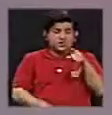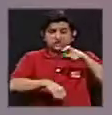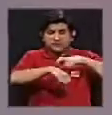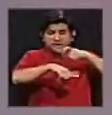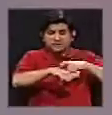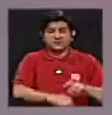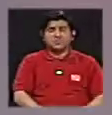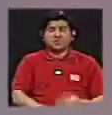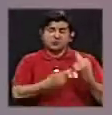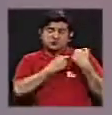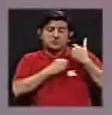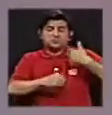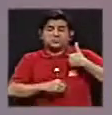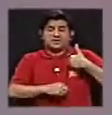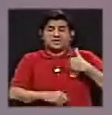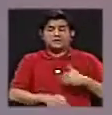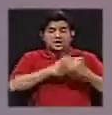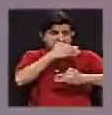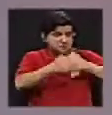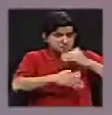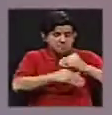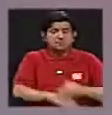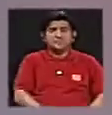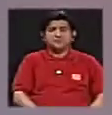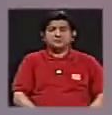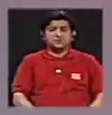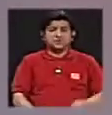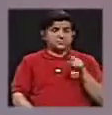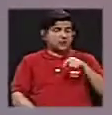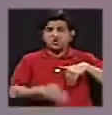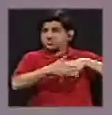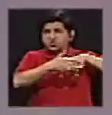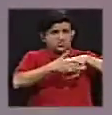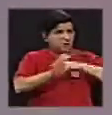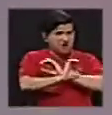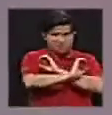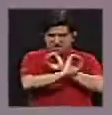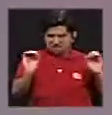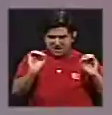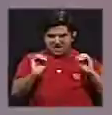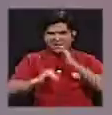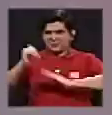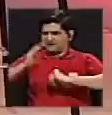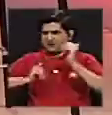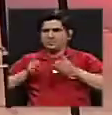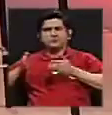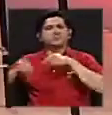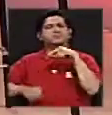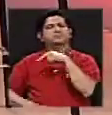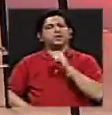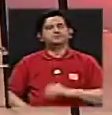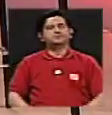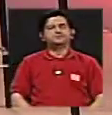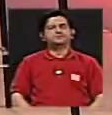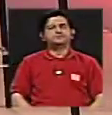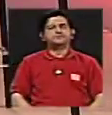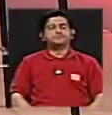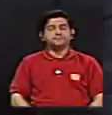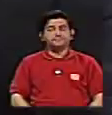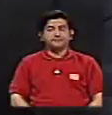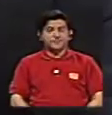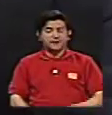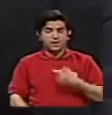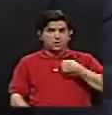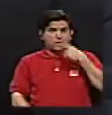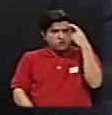en responsabilidades, ¿verdad? Todo eso no estorba para nada la construcción de la carretera. Porque en esto